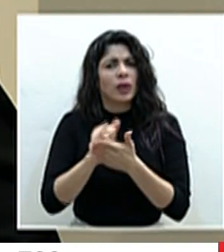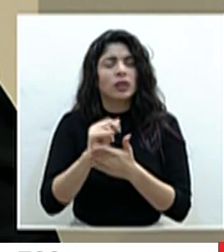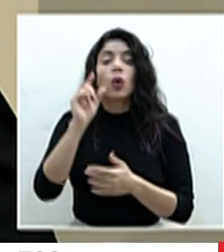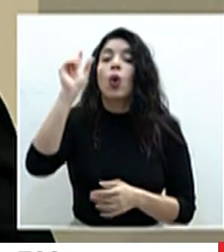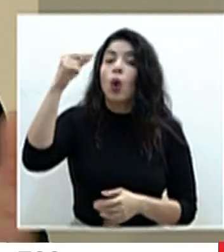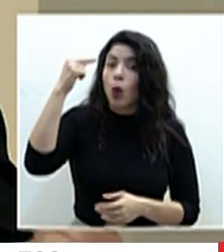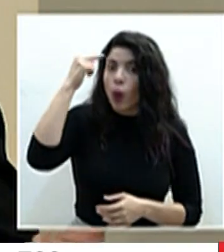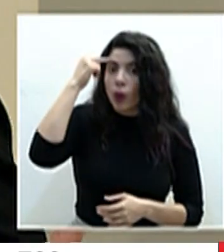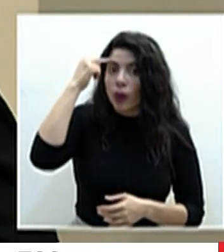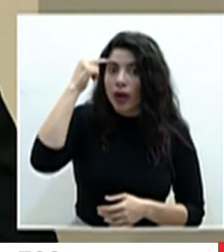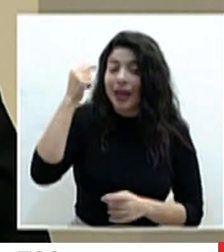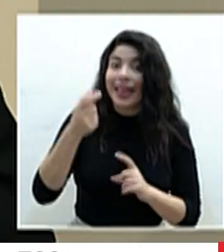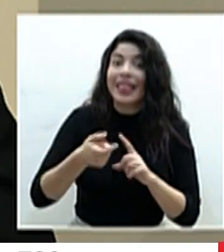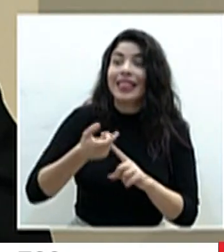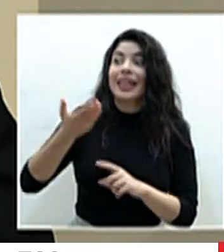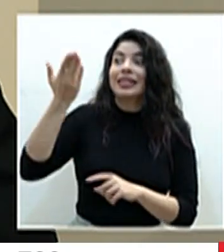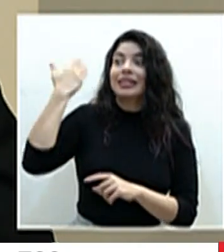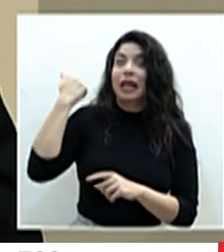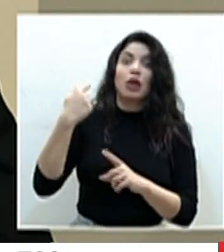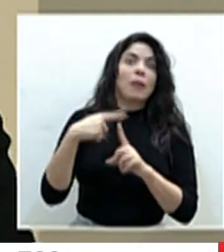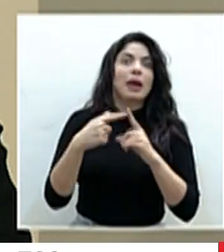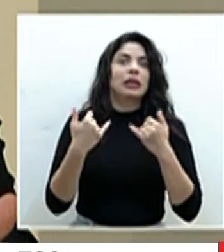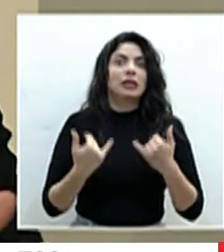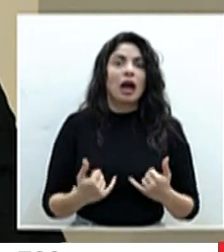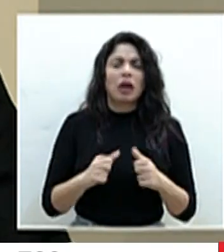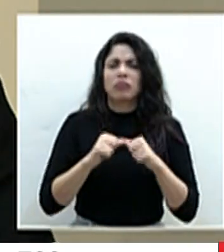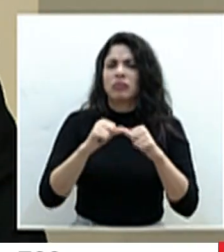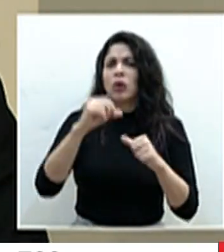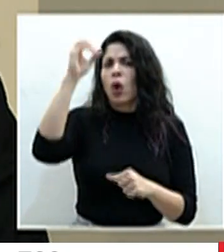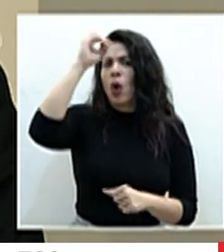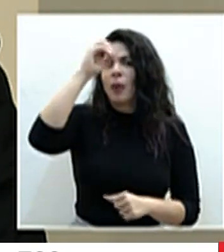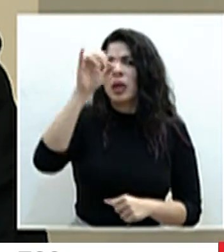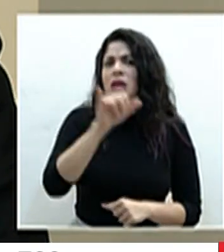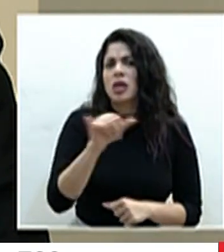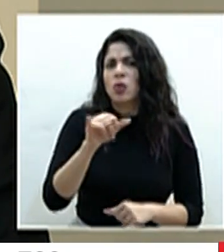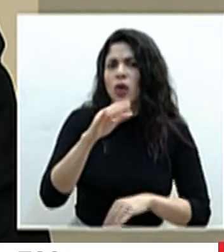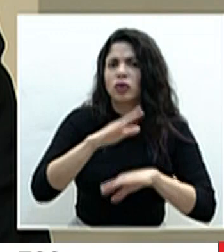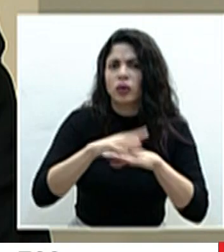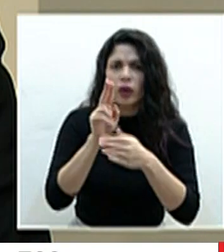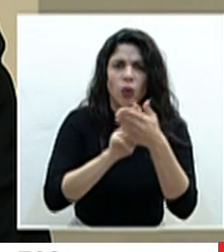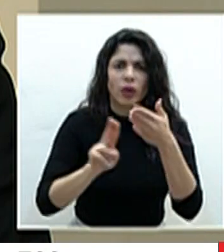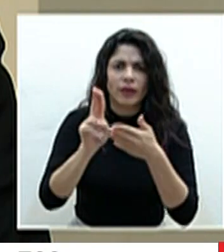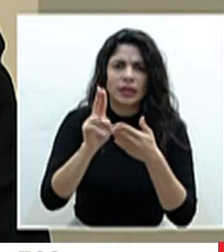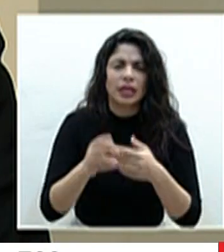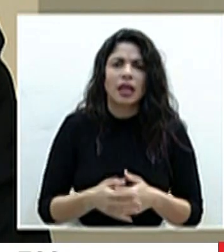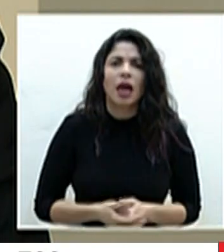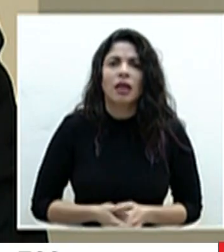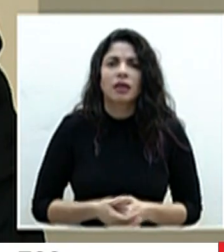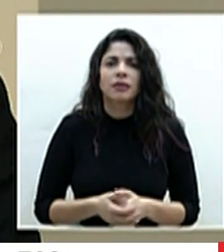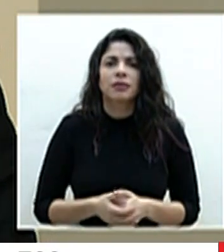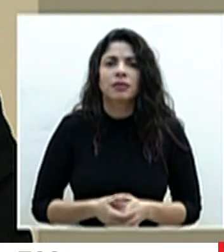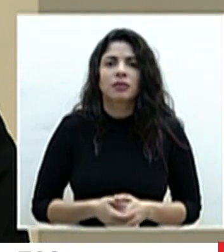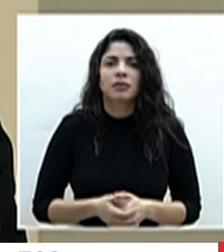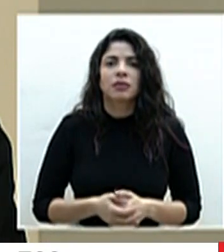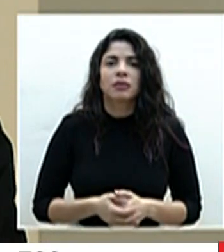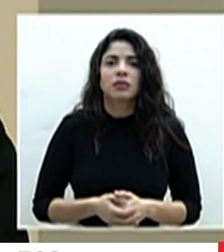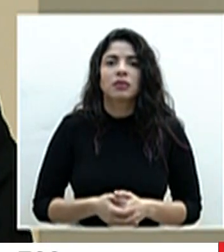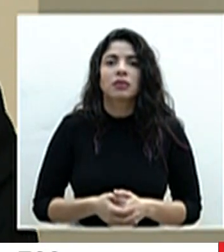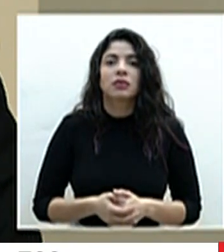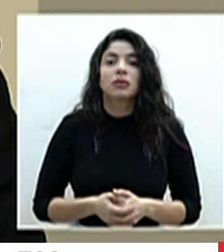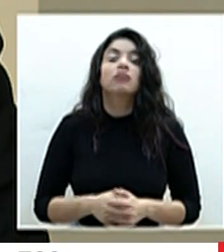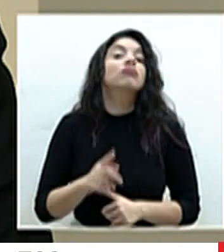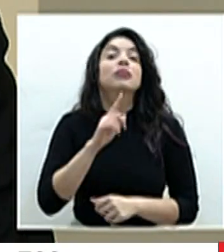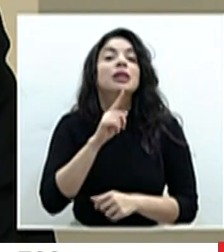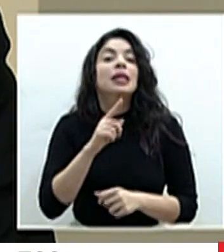gobierno de antes y ahora mantiene su posición en relación con las universidades. E incluso